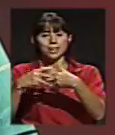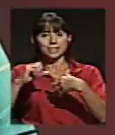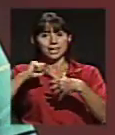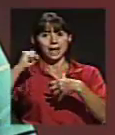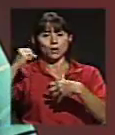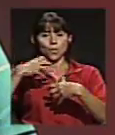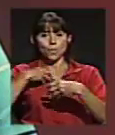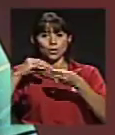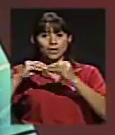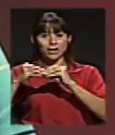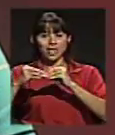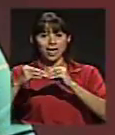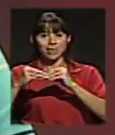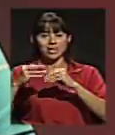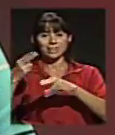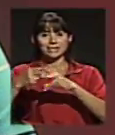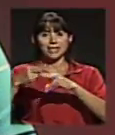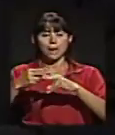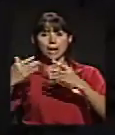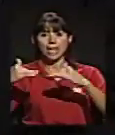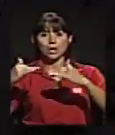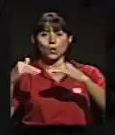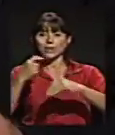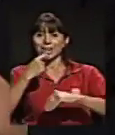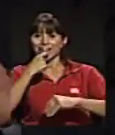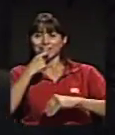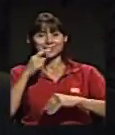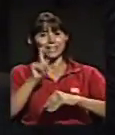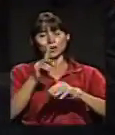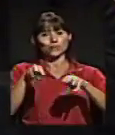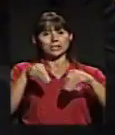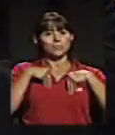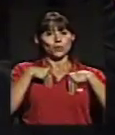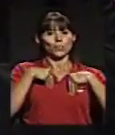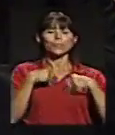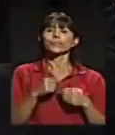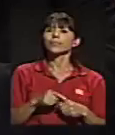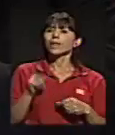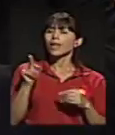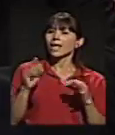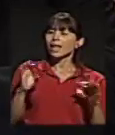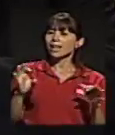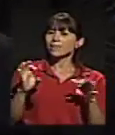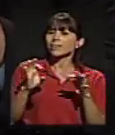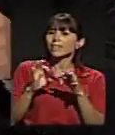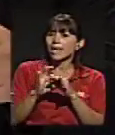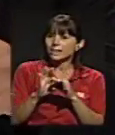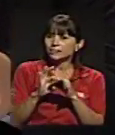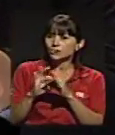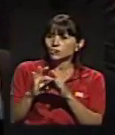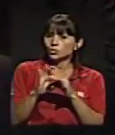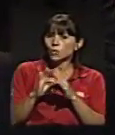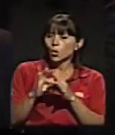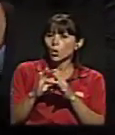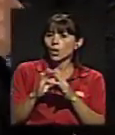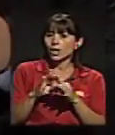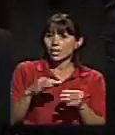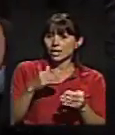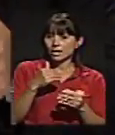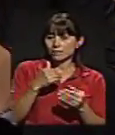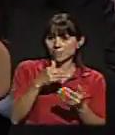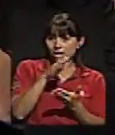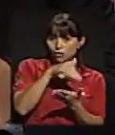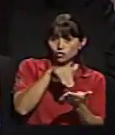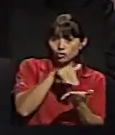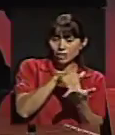apelación no se le aceptó. El nexo de las, digamos, en los que había en los centros de venta o en los lugares, en